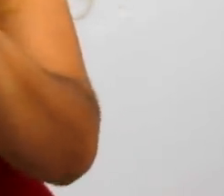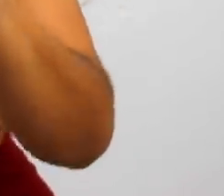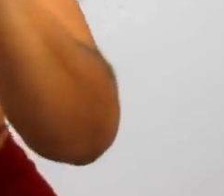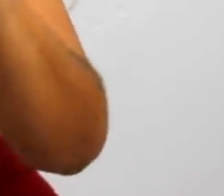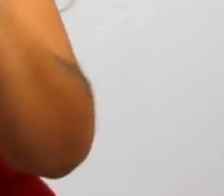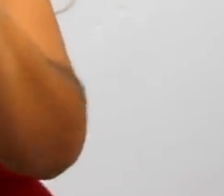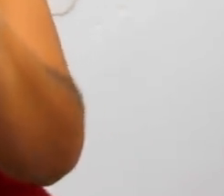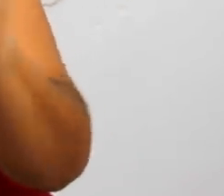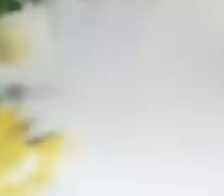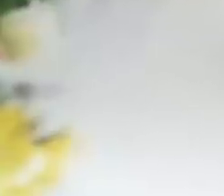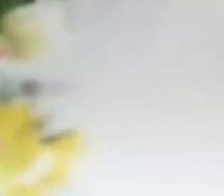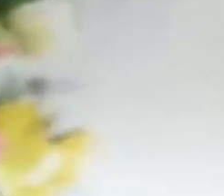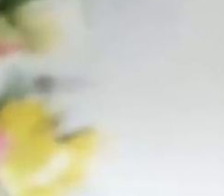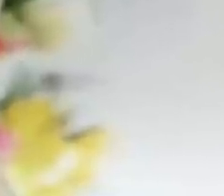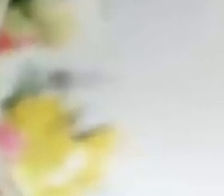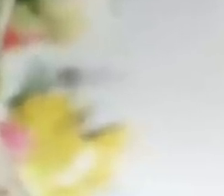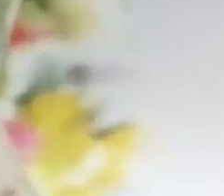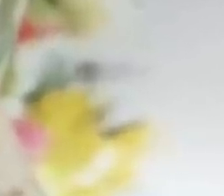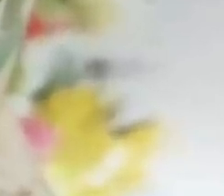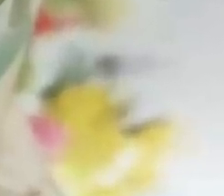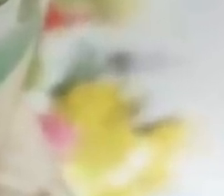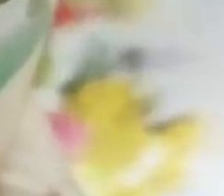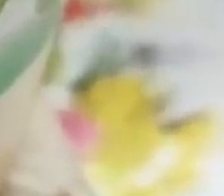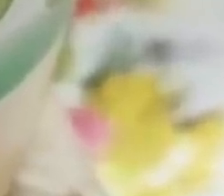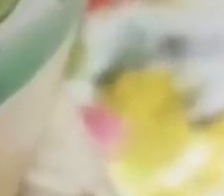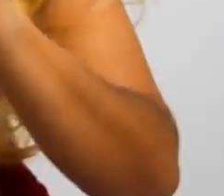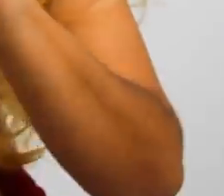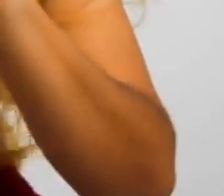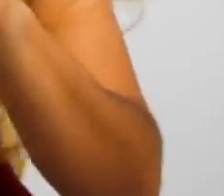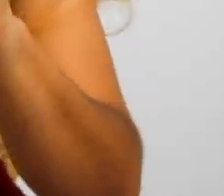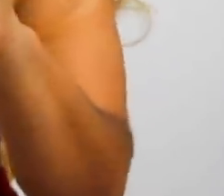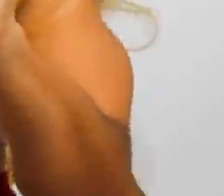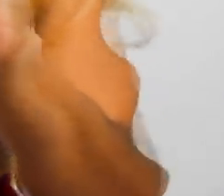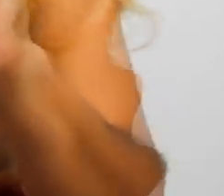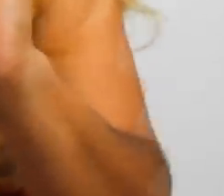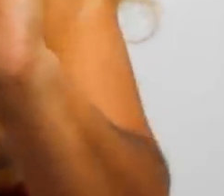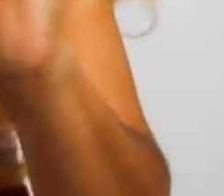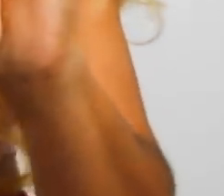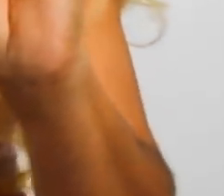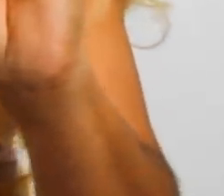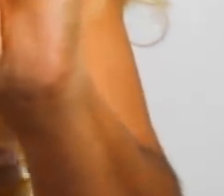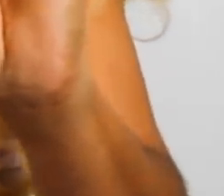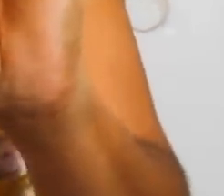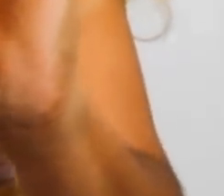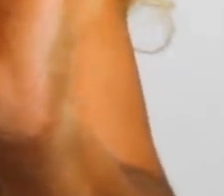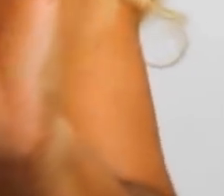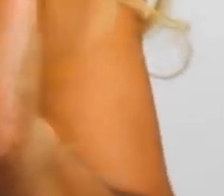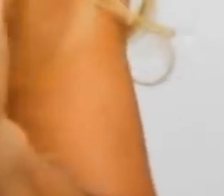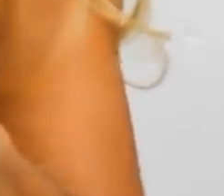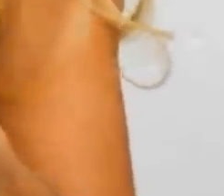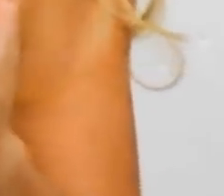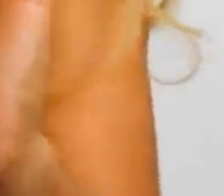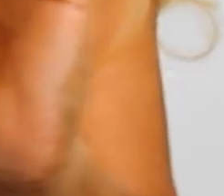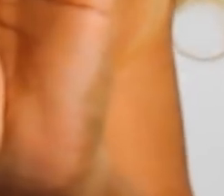crema Aracelis 100% natural. Rejuvenece tu piel y viene en